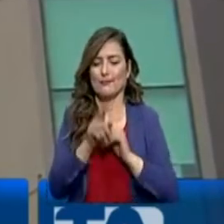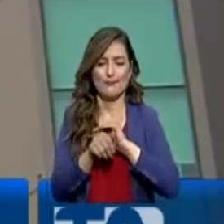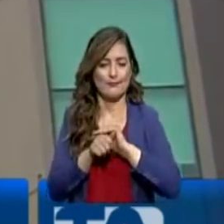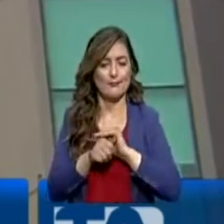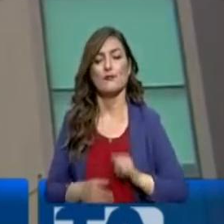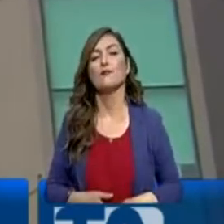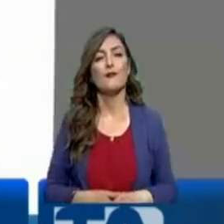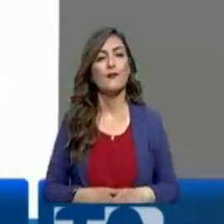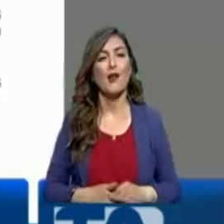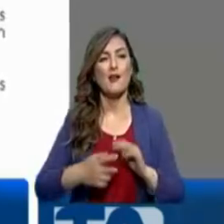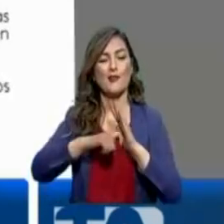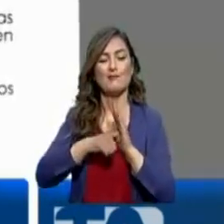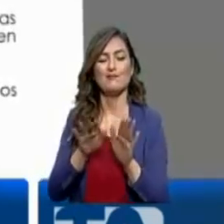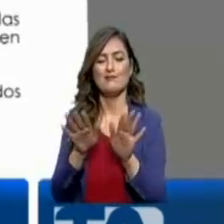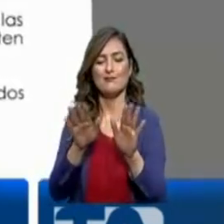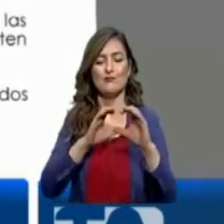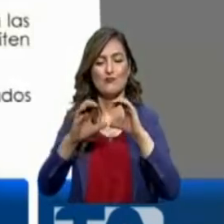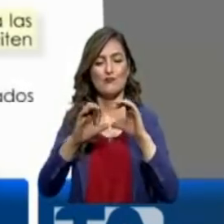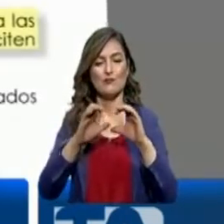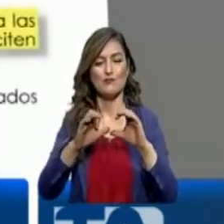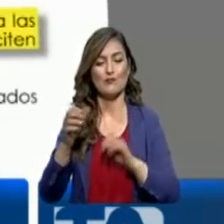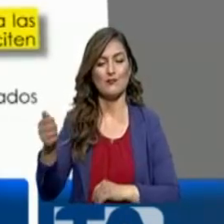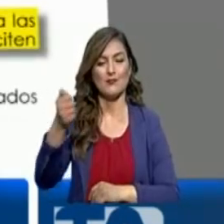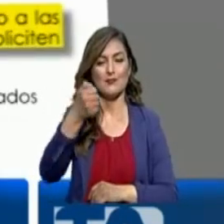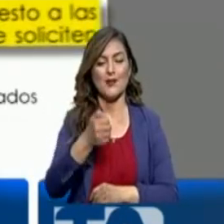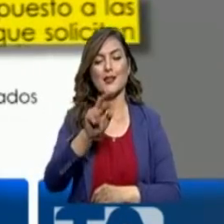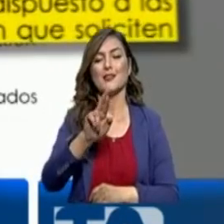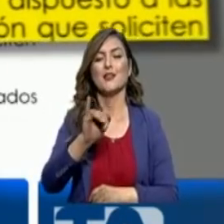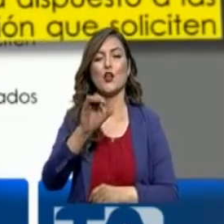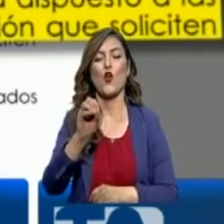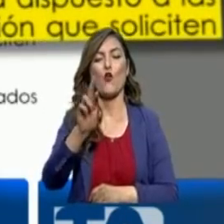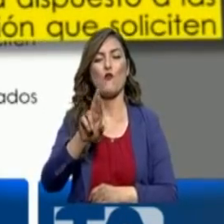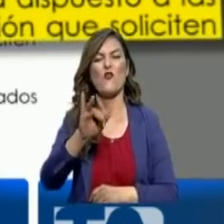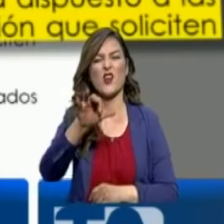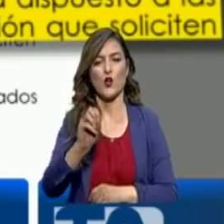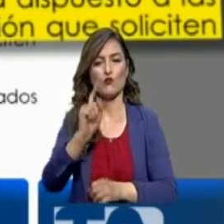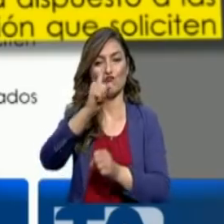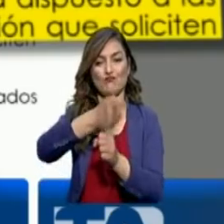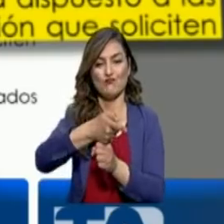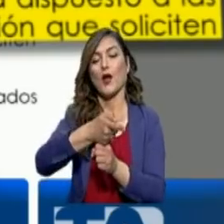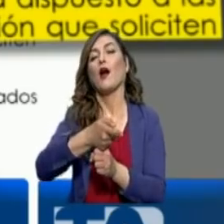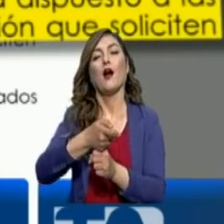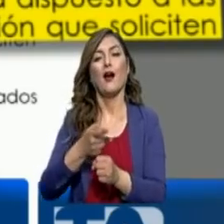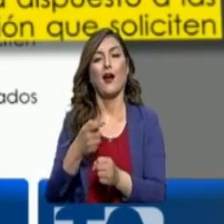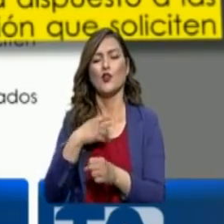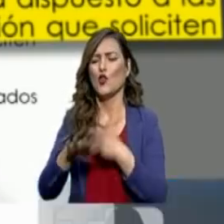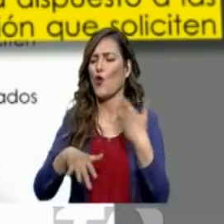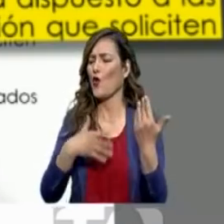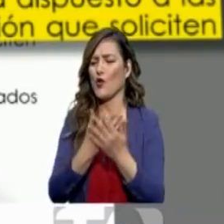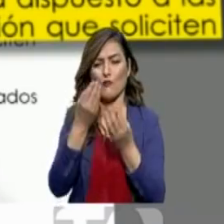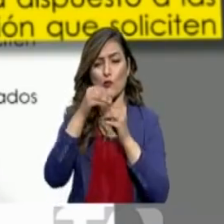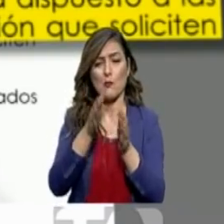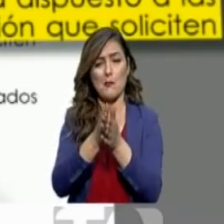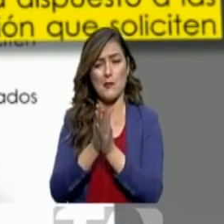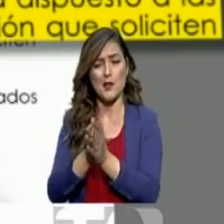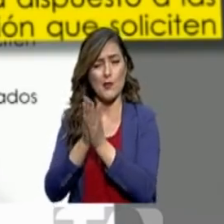la Contraloría General del Estado informó que su titular, Carlos Refrío, ha dispuesto a las unidades de la entidad entregar oportunamente la información que